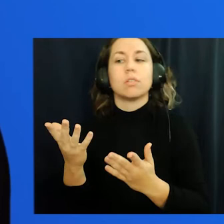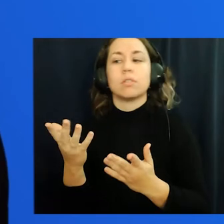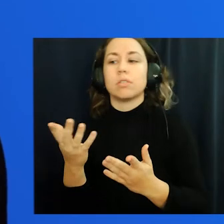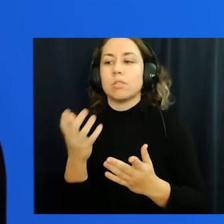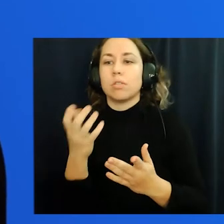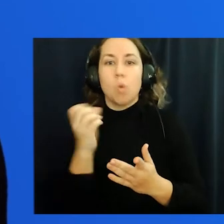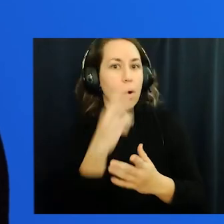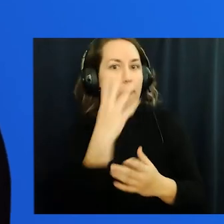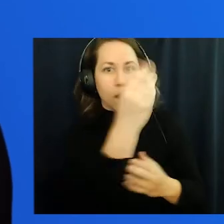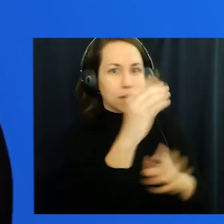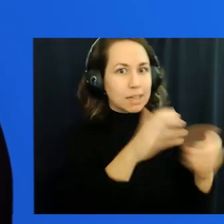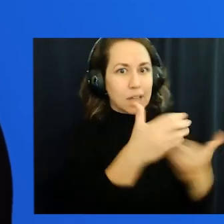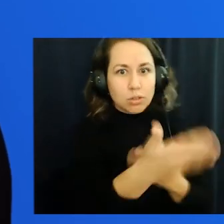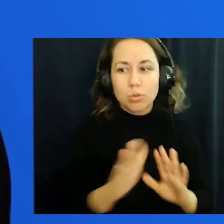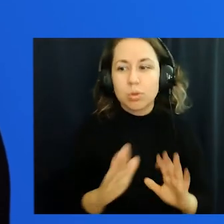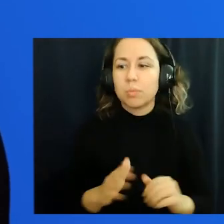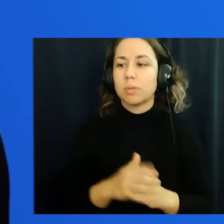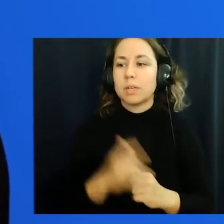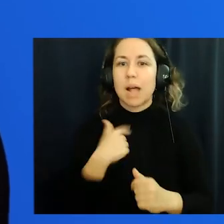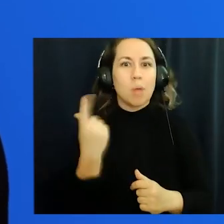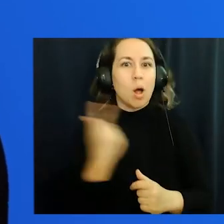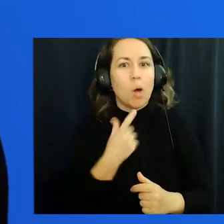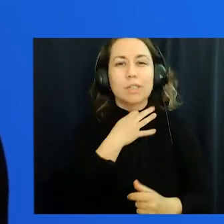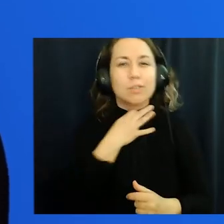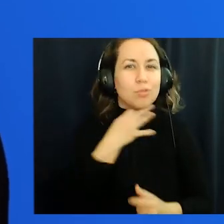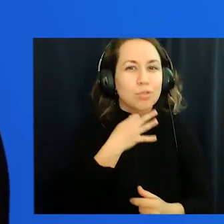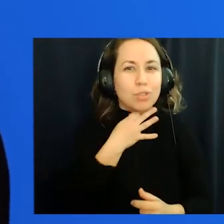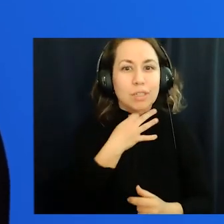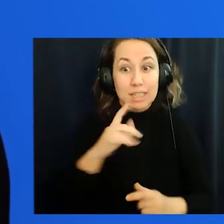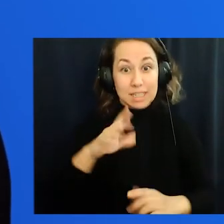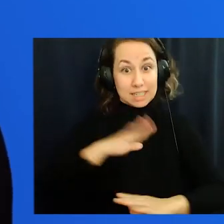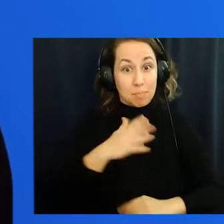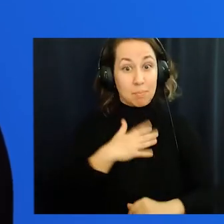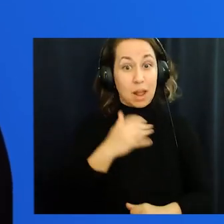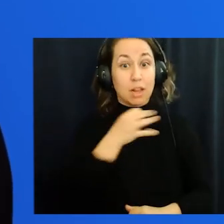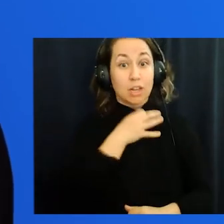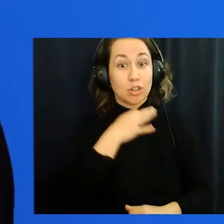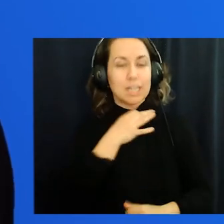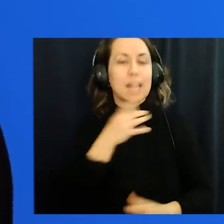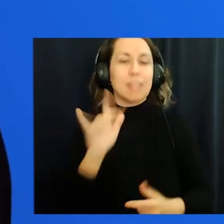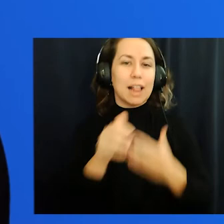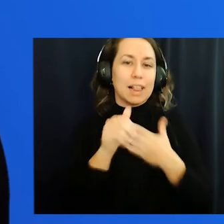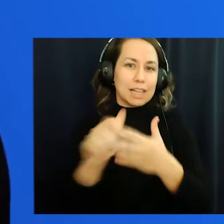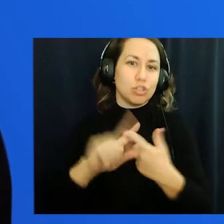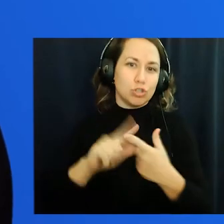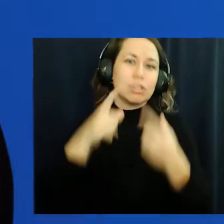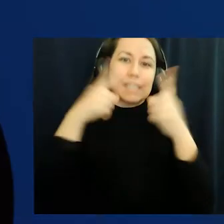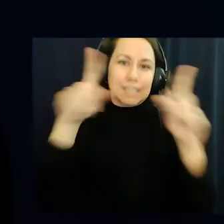persona curiosa y satisfacer mi curiosidad me ha dirigido al éxito.